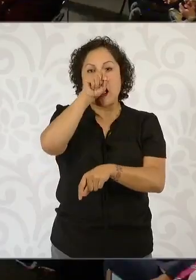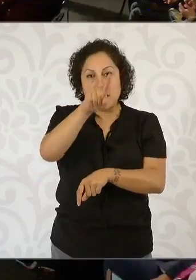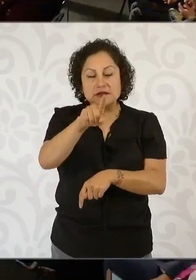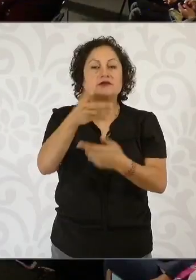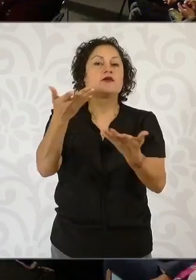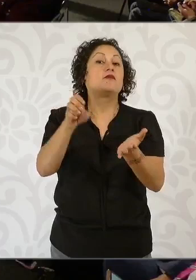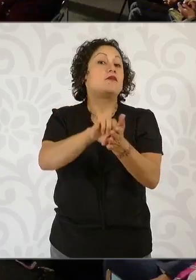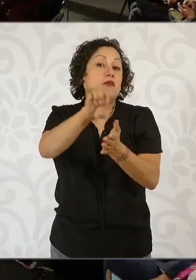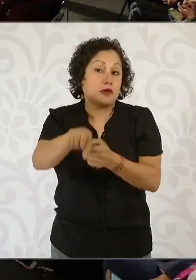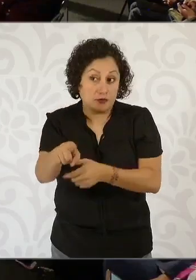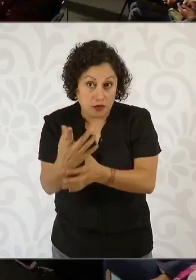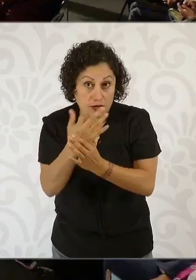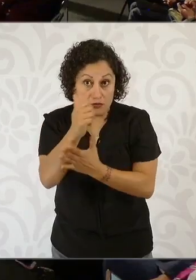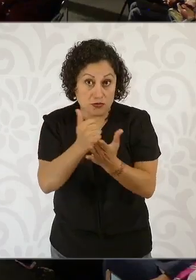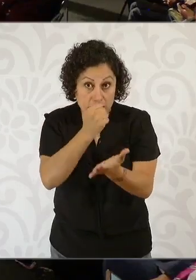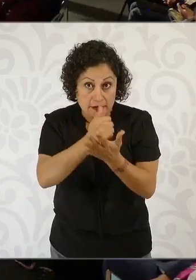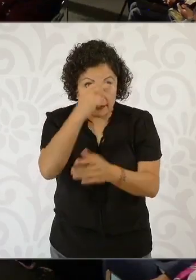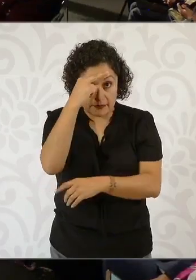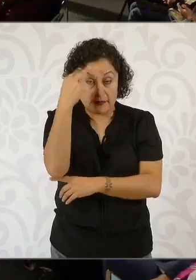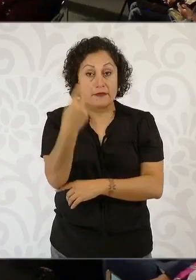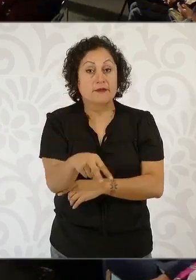en la Ciudad de México hubo una